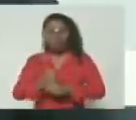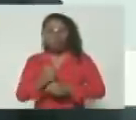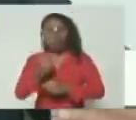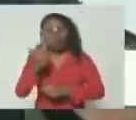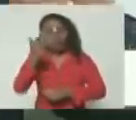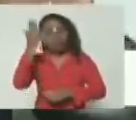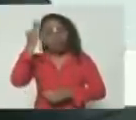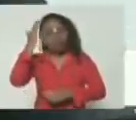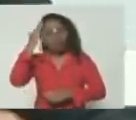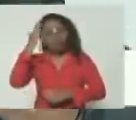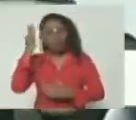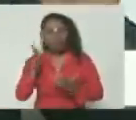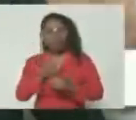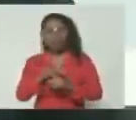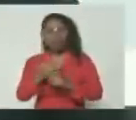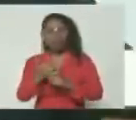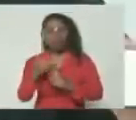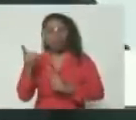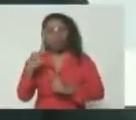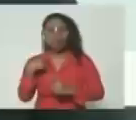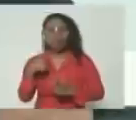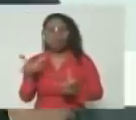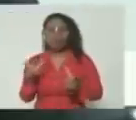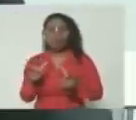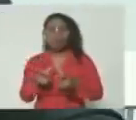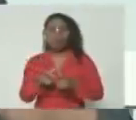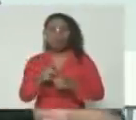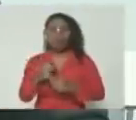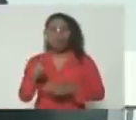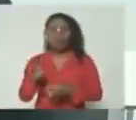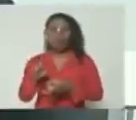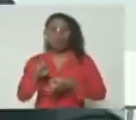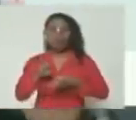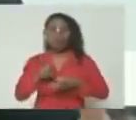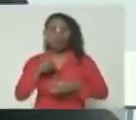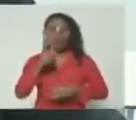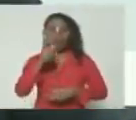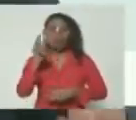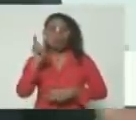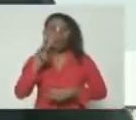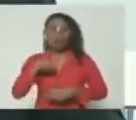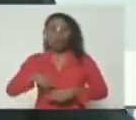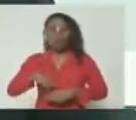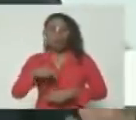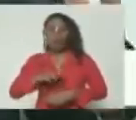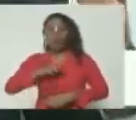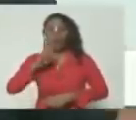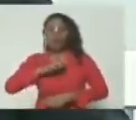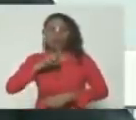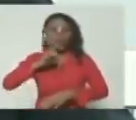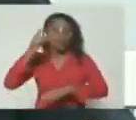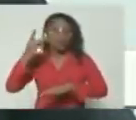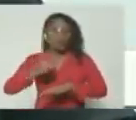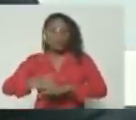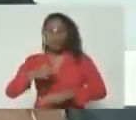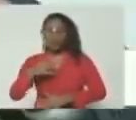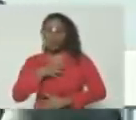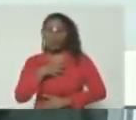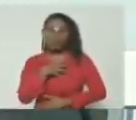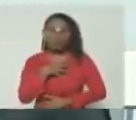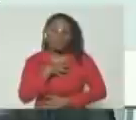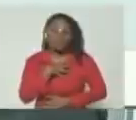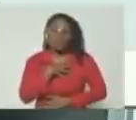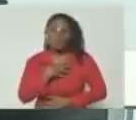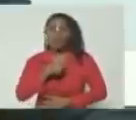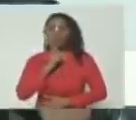sabe que la situación de precariedad del ingreso de la mayoría de los venezolanos es terrible, es grave, es insostenible. Y